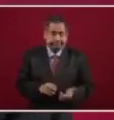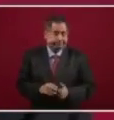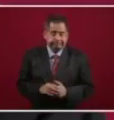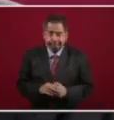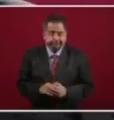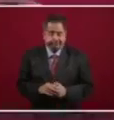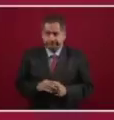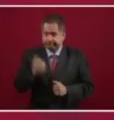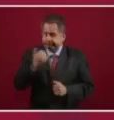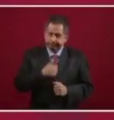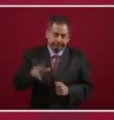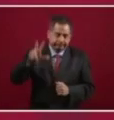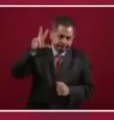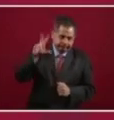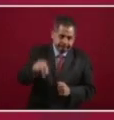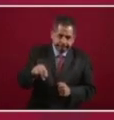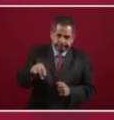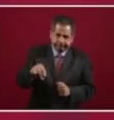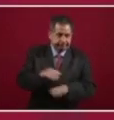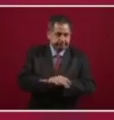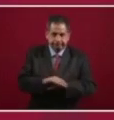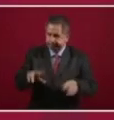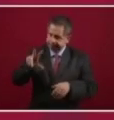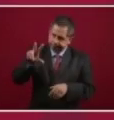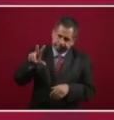es un rotundo no,